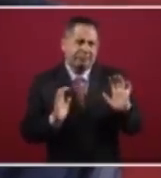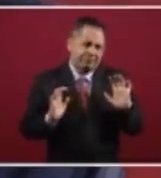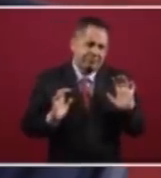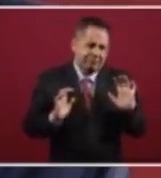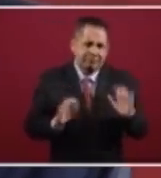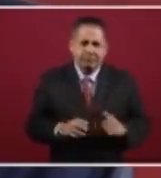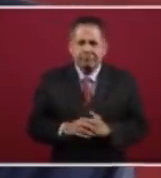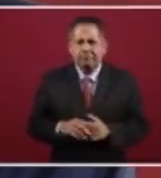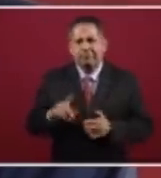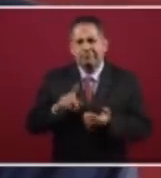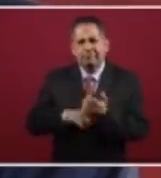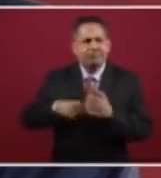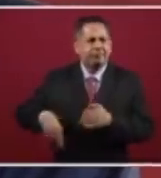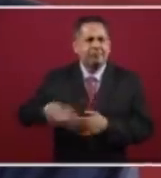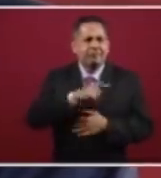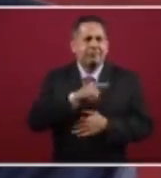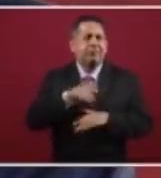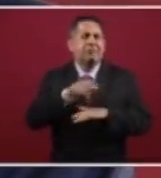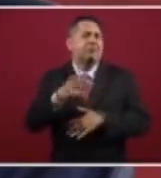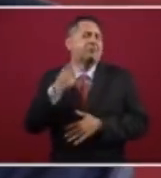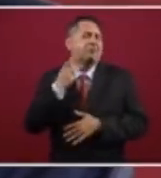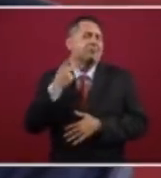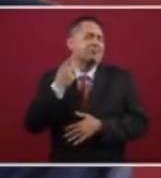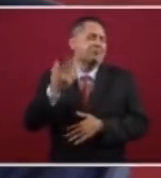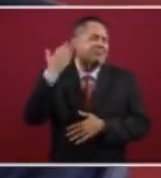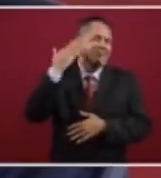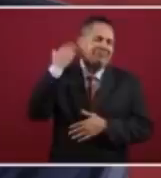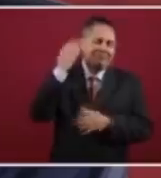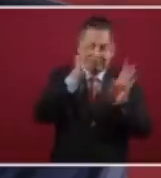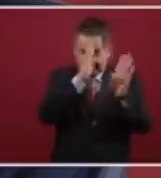Toda la parte política ya se suprimió.